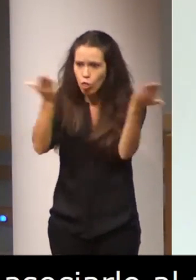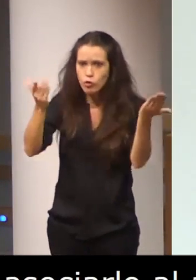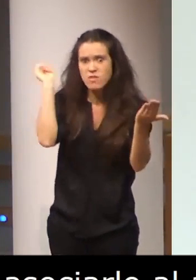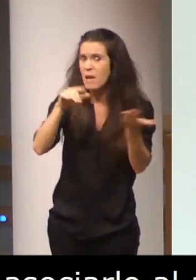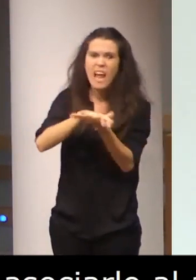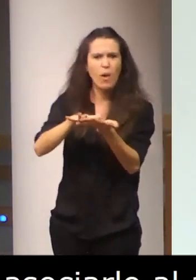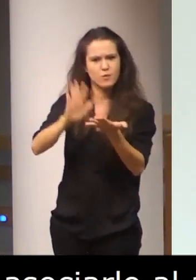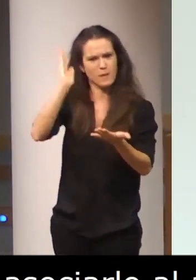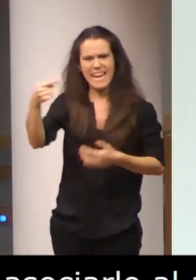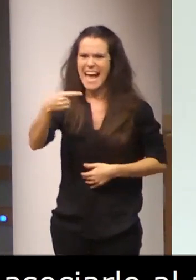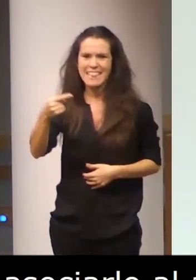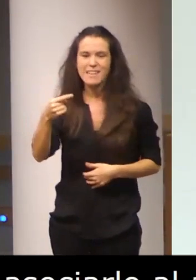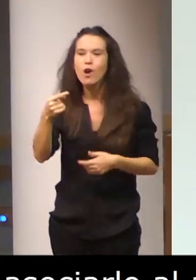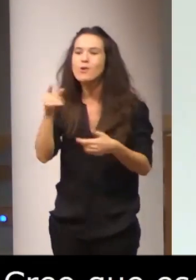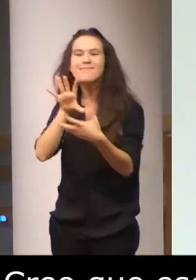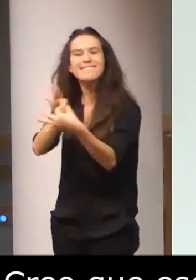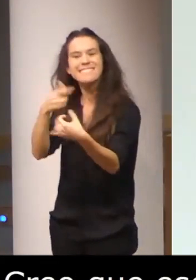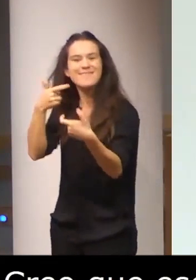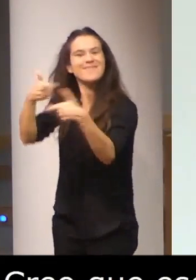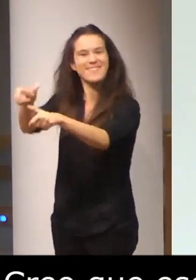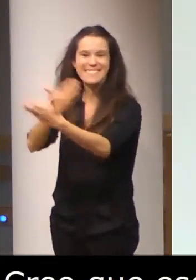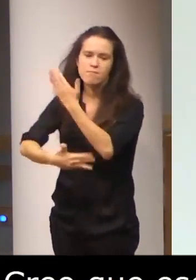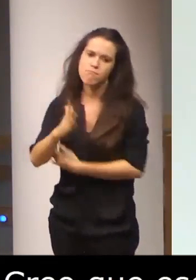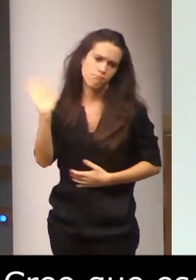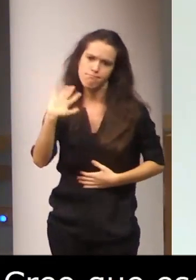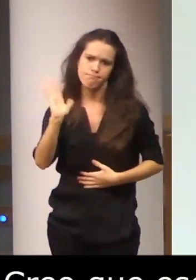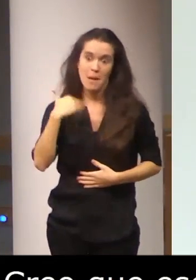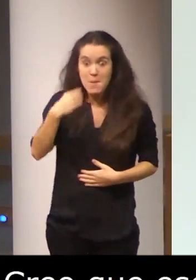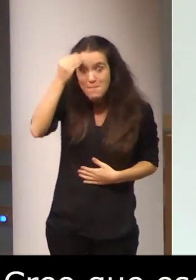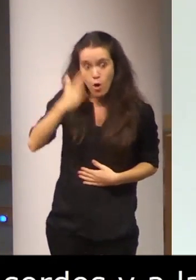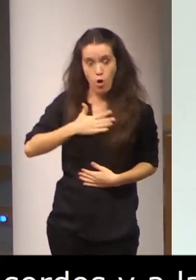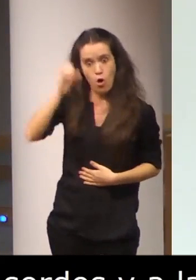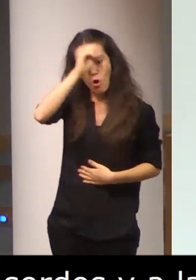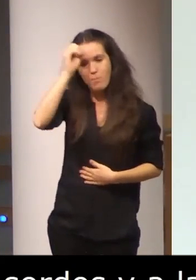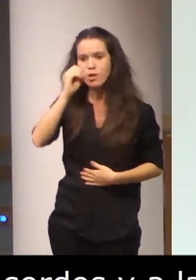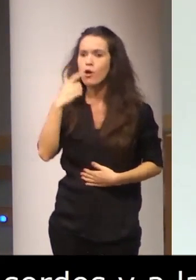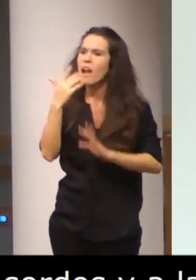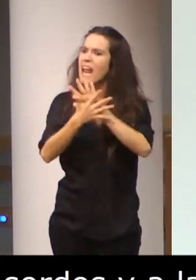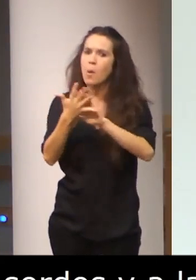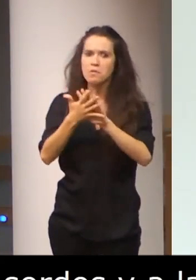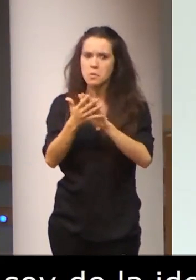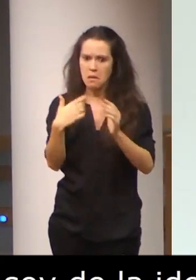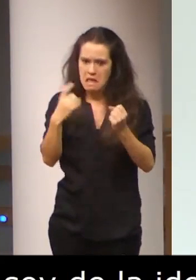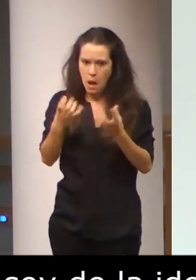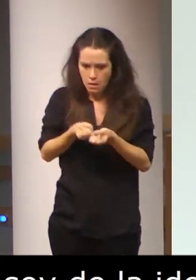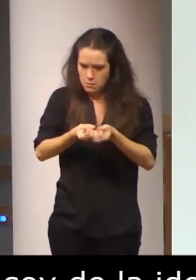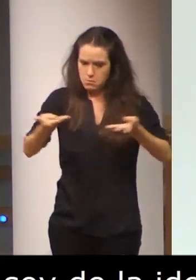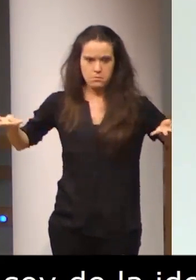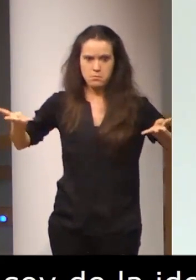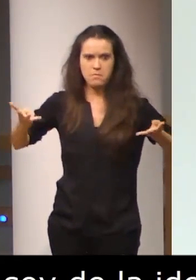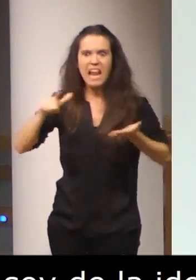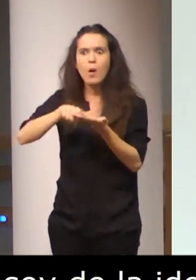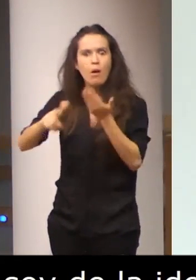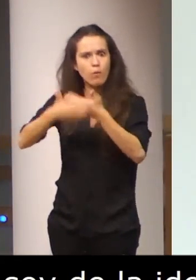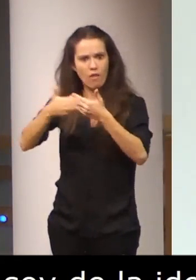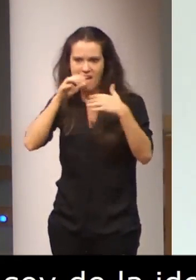en sí. Yo soy de la idea de que la lengua de signos se tiene que enseñar igual que cualquier otra lengua moderna, o sea,